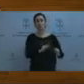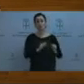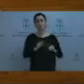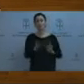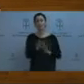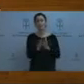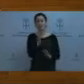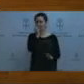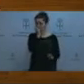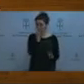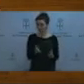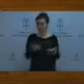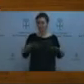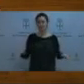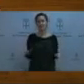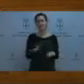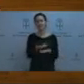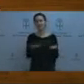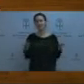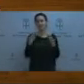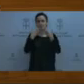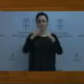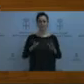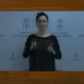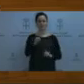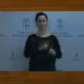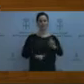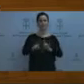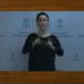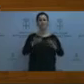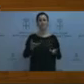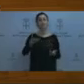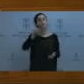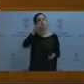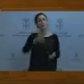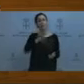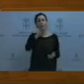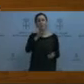tanto, señorías, pese a las dificultades y en honor a la verdad, sí que hay un trabajo realizado